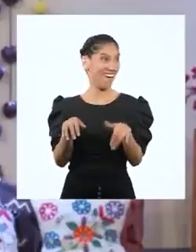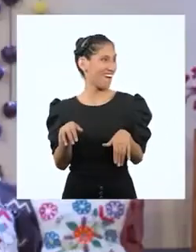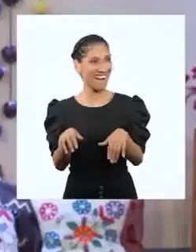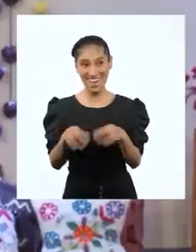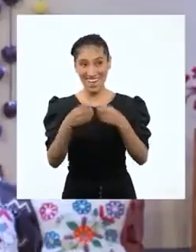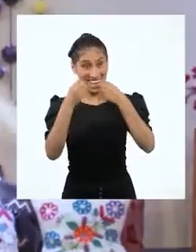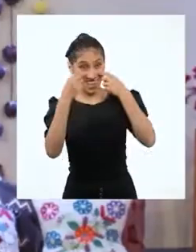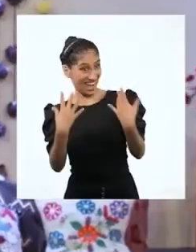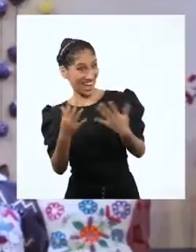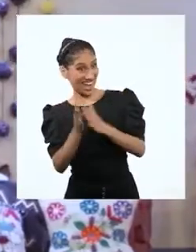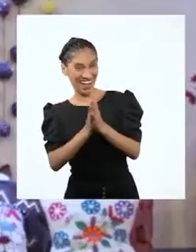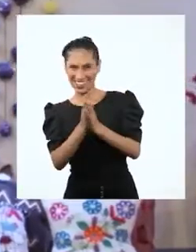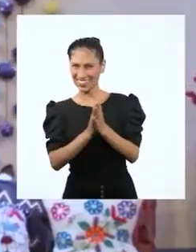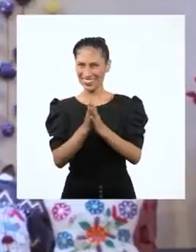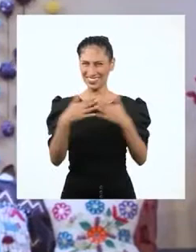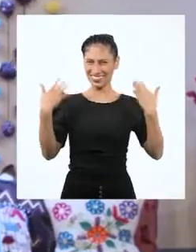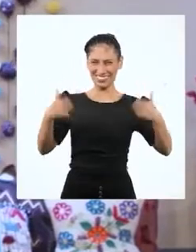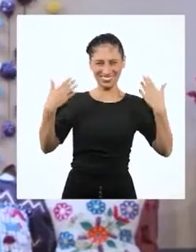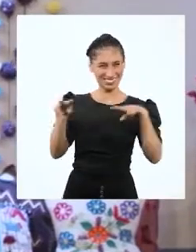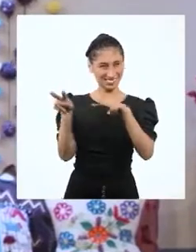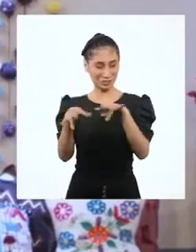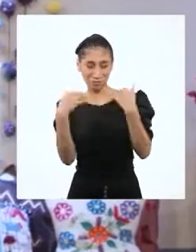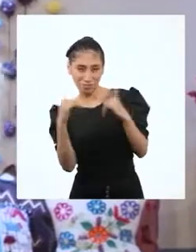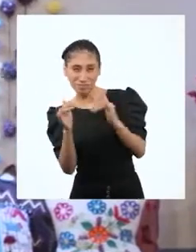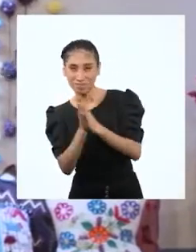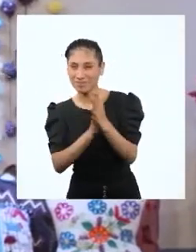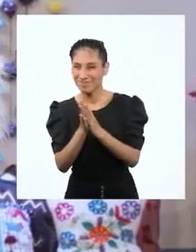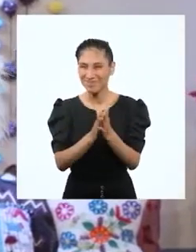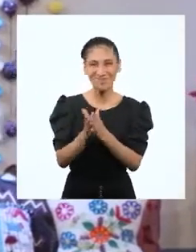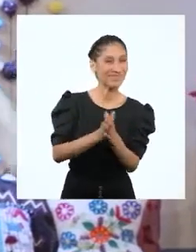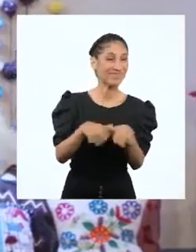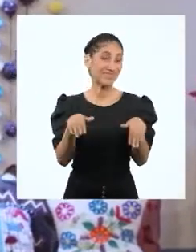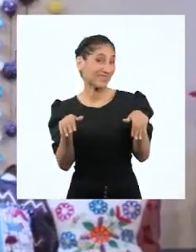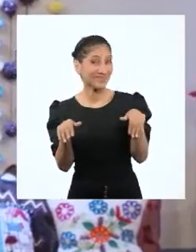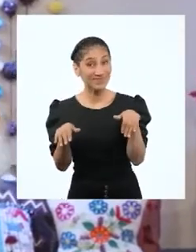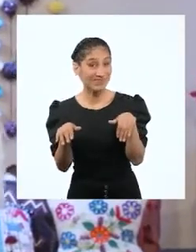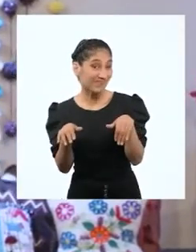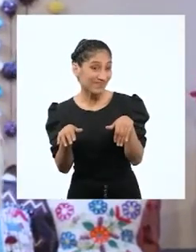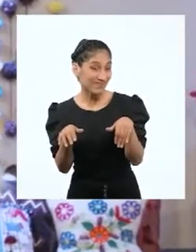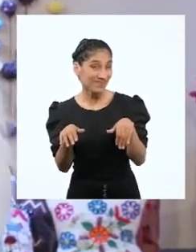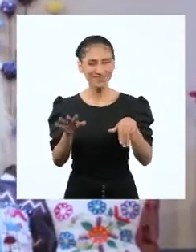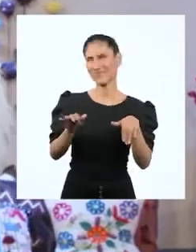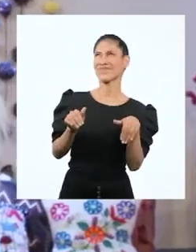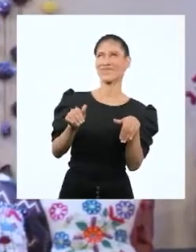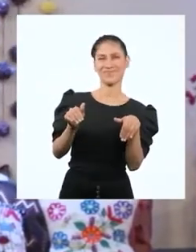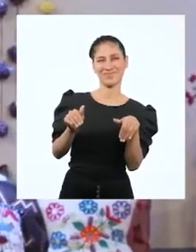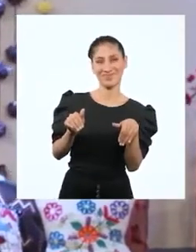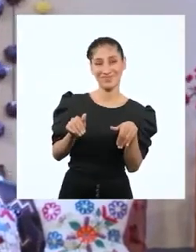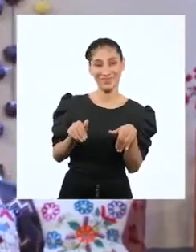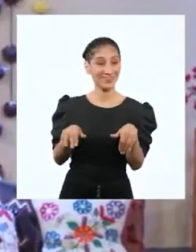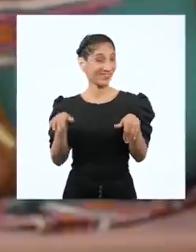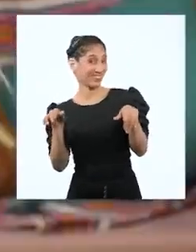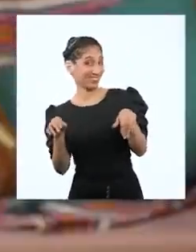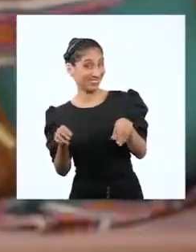emoción. ¡Wow! ¡Me encanta el juego que propones! ¡Sí!